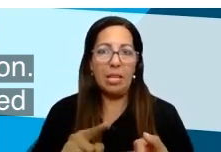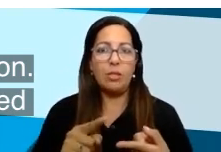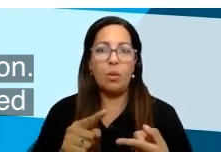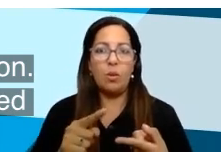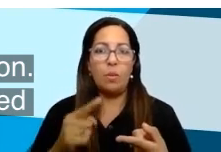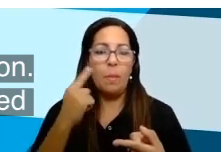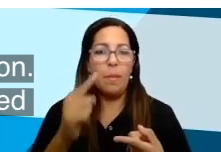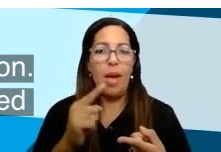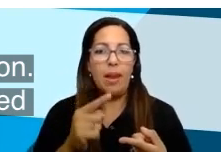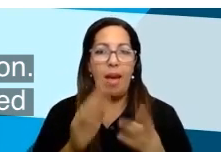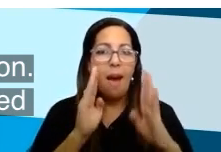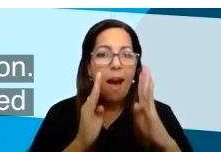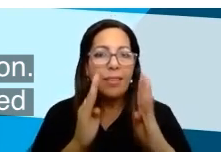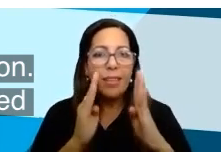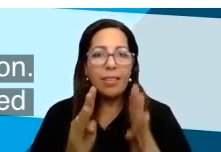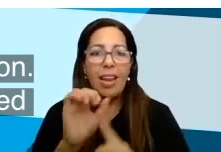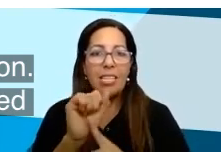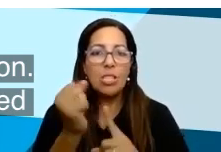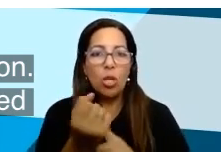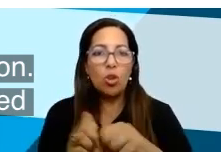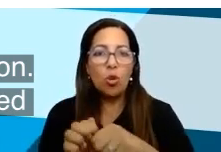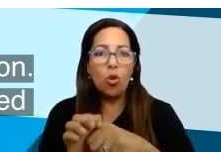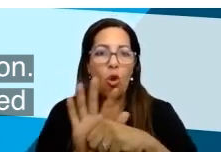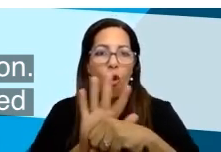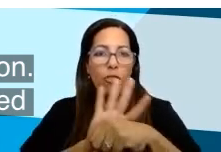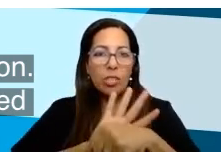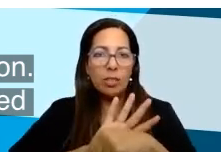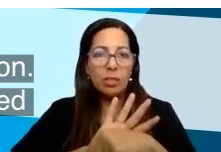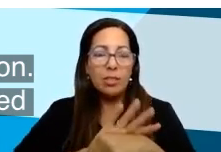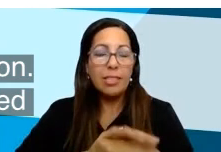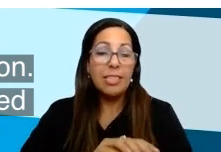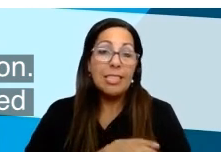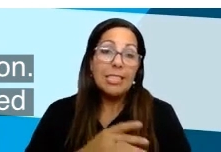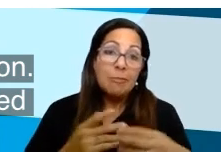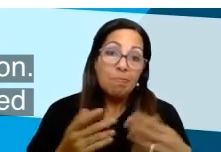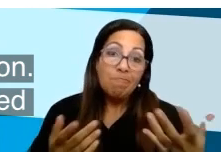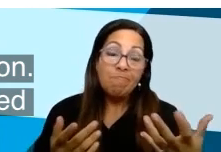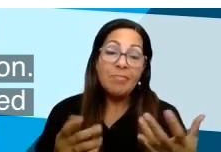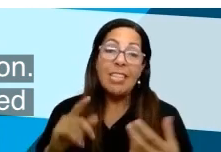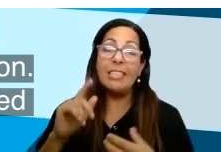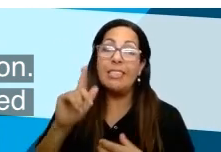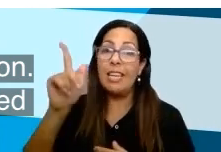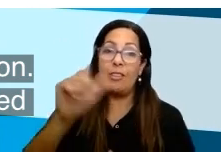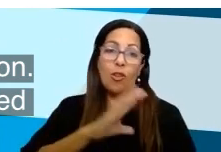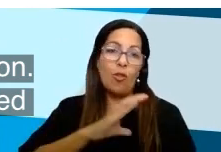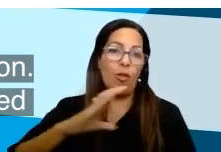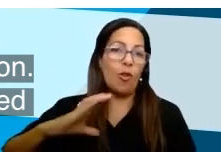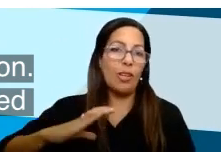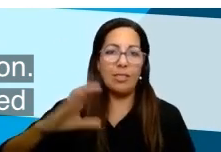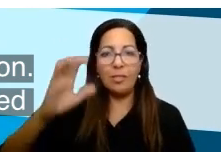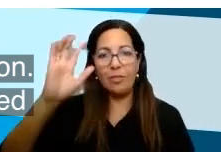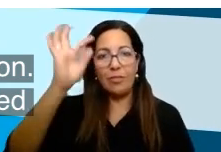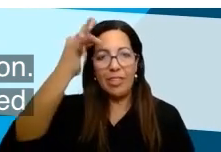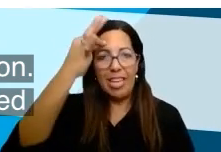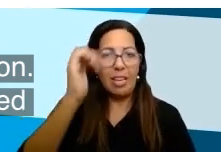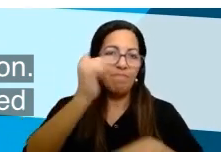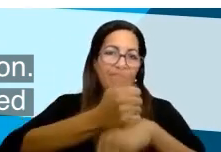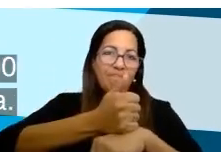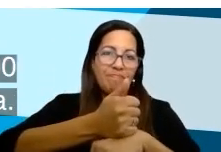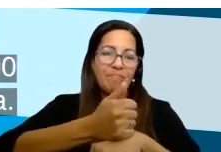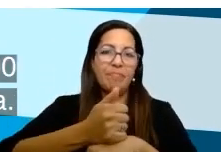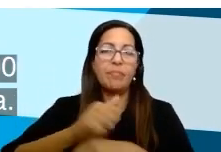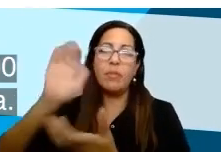para atender la situación del COVID-19. Pues mira, la contestación es que así es que lo establece el gobierno federal. El gobierno federal le asigna